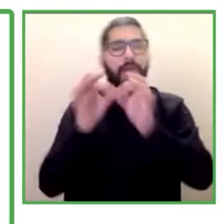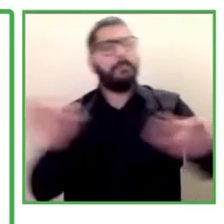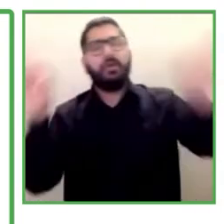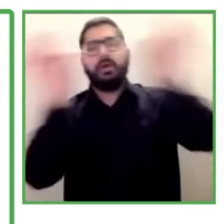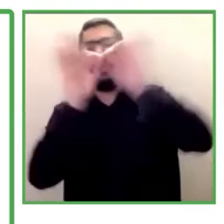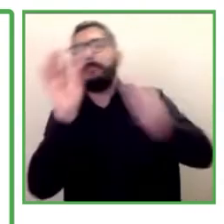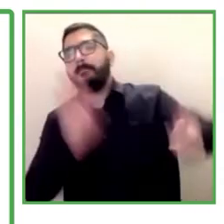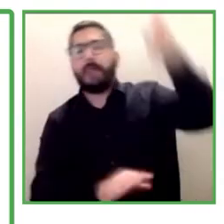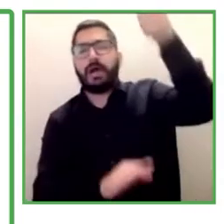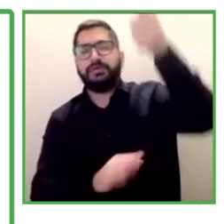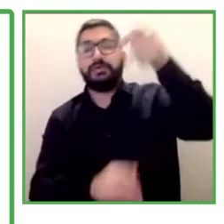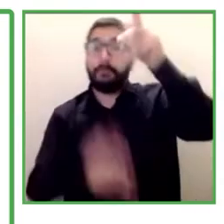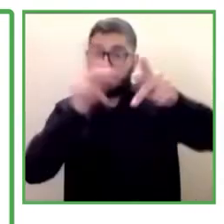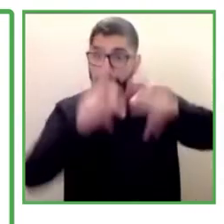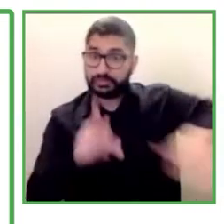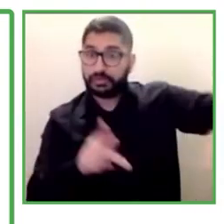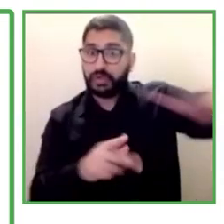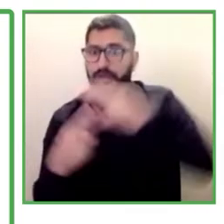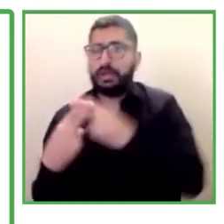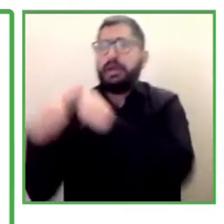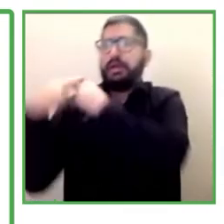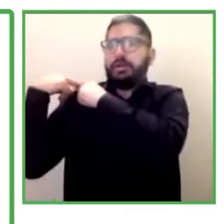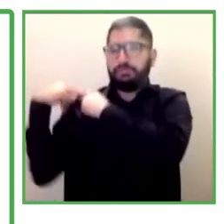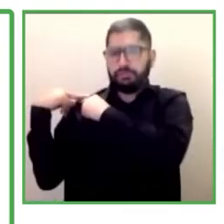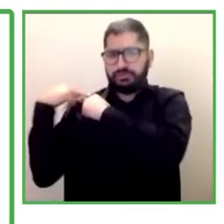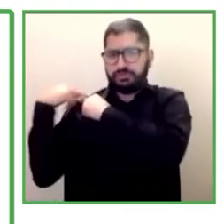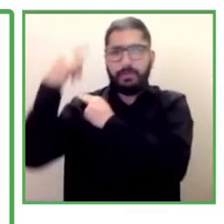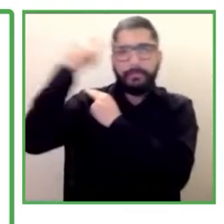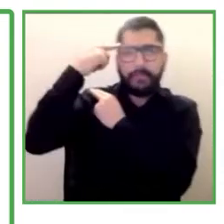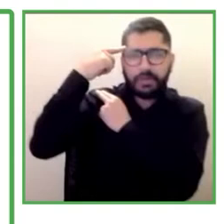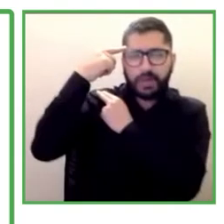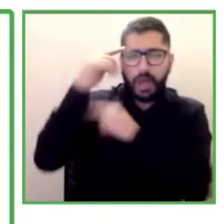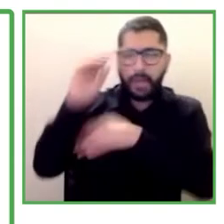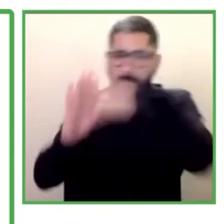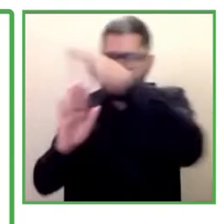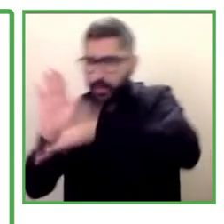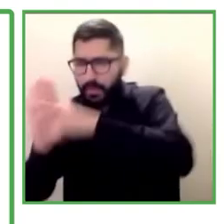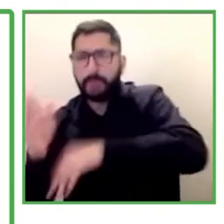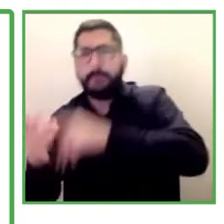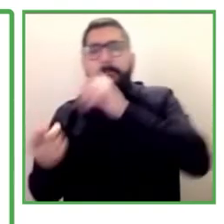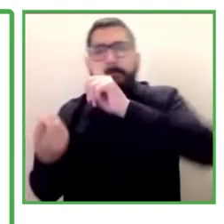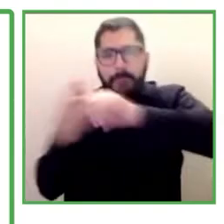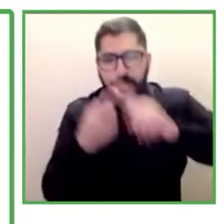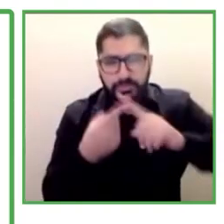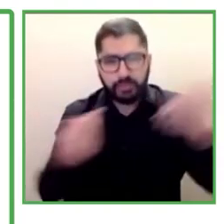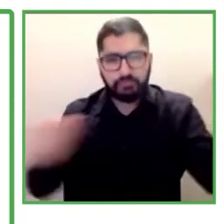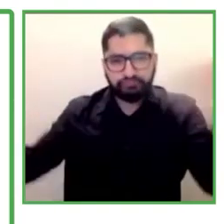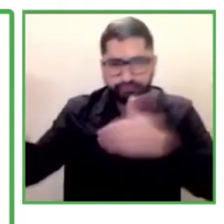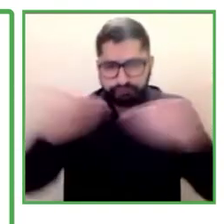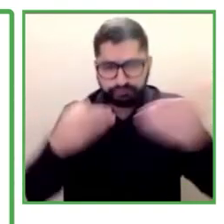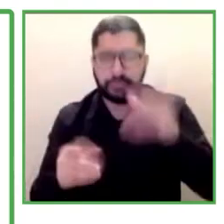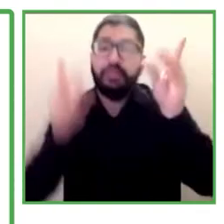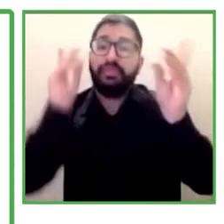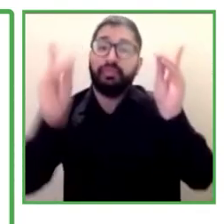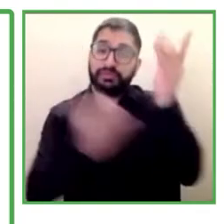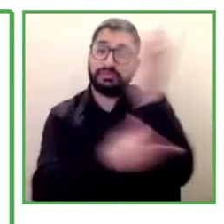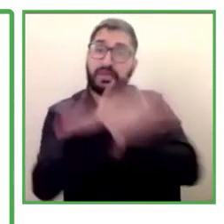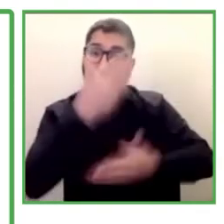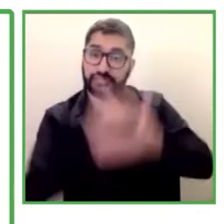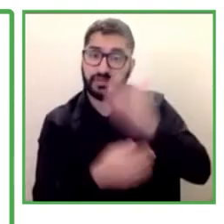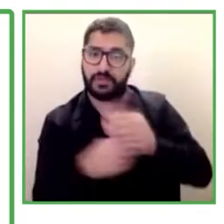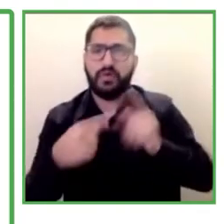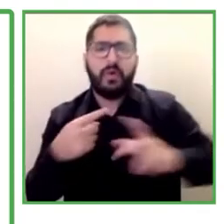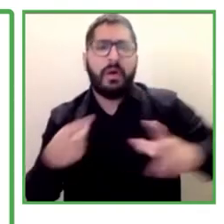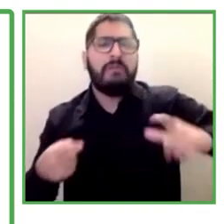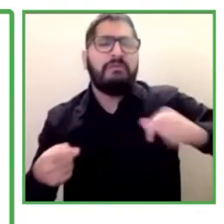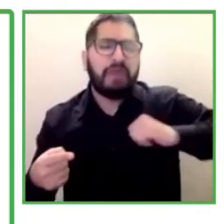baja participación y representatividad de las personas con discapacidad, la falta de preparación de las empresas, la escasa